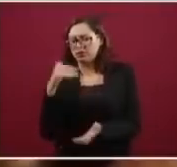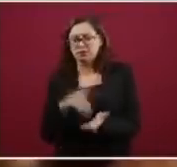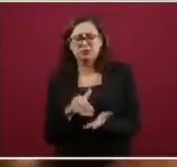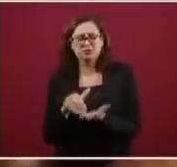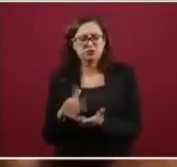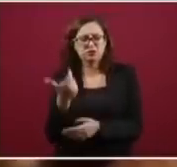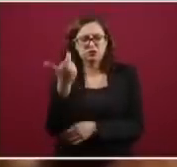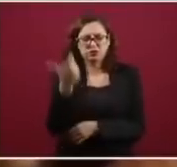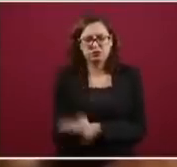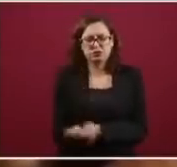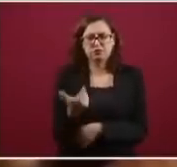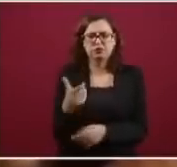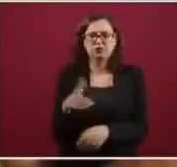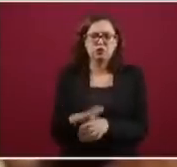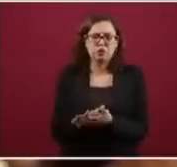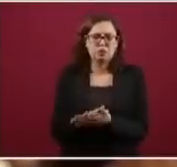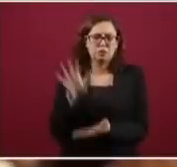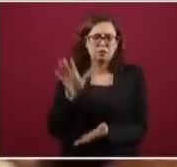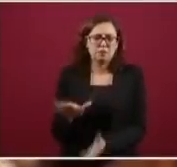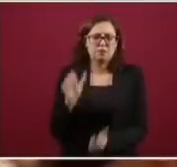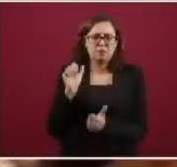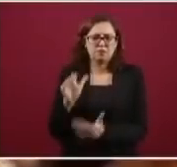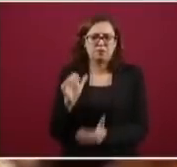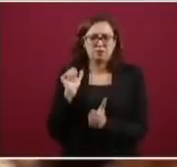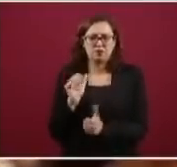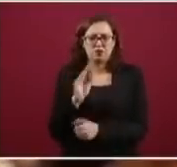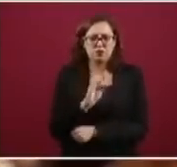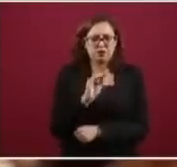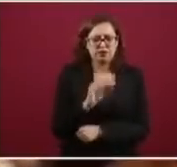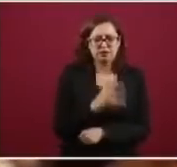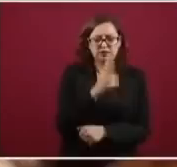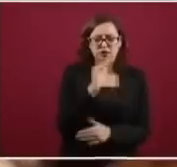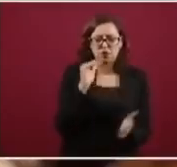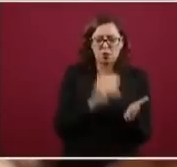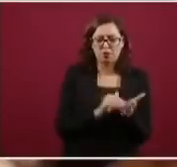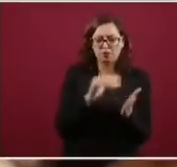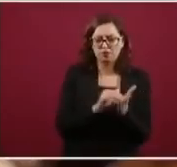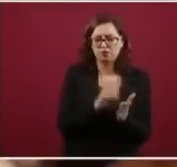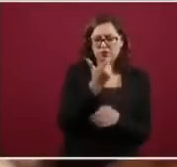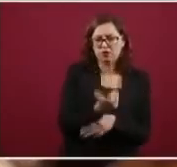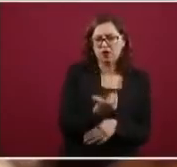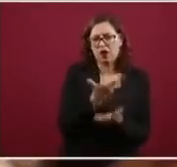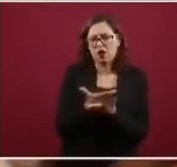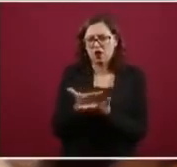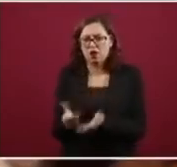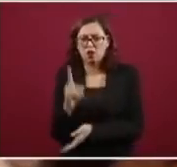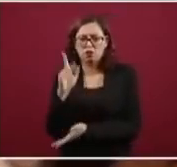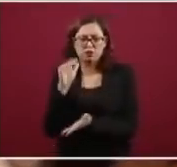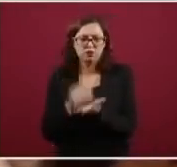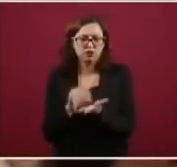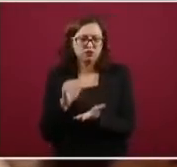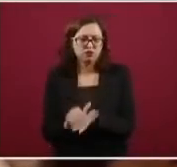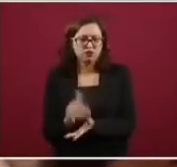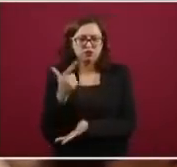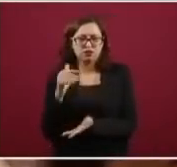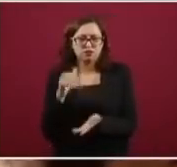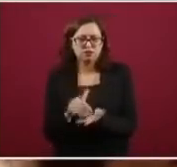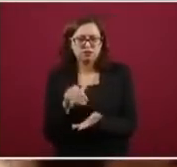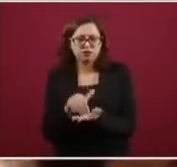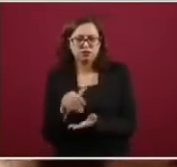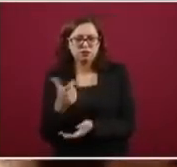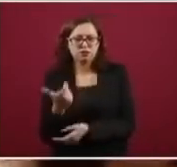de incremento de recaudación pasa del novecientos noventa y cinco mil millones de pesos a un billón siete mil millones de pesos